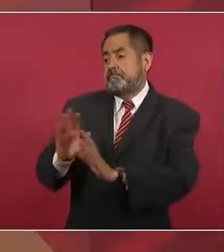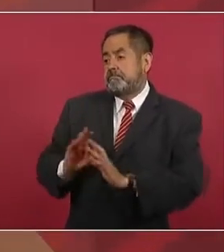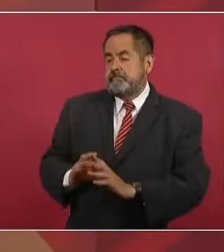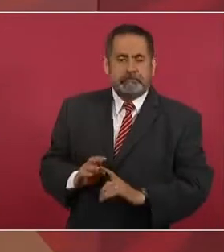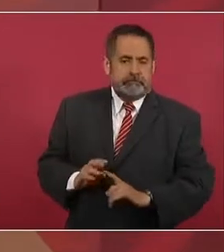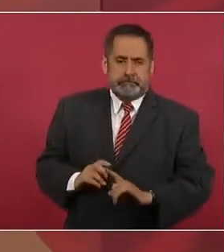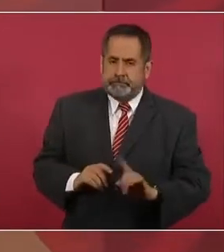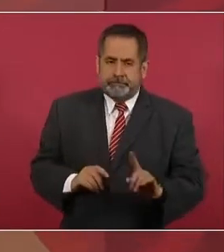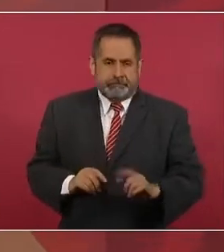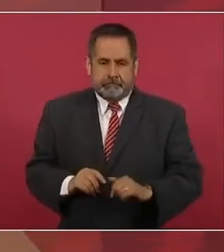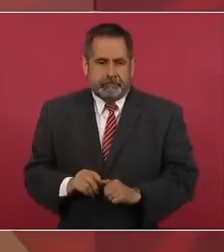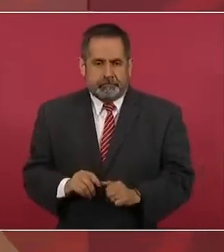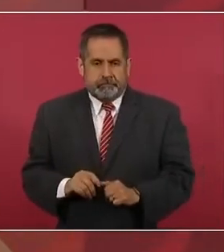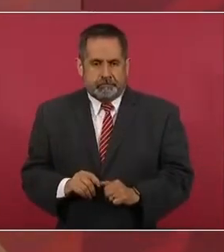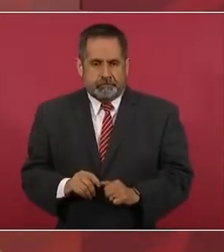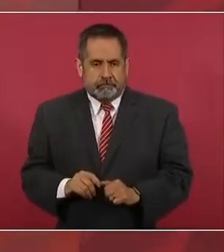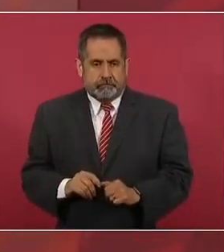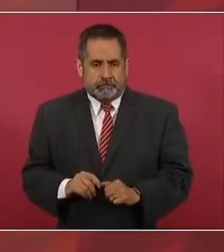Sostienen,